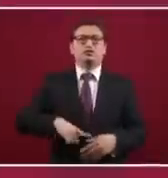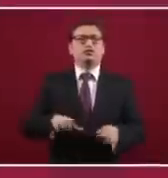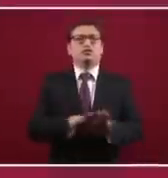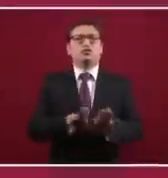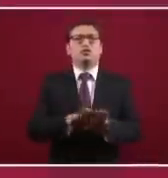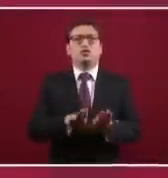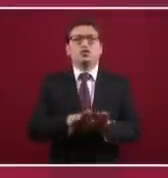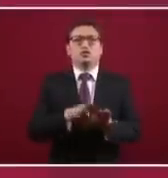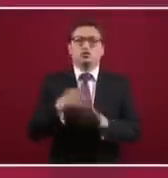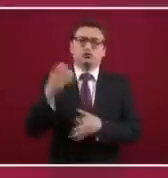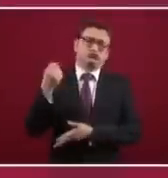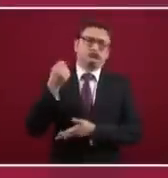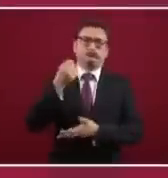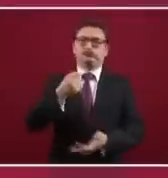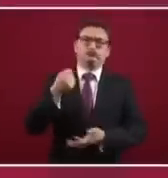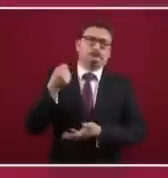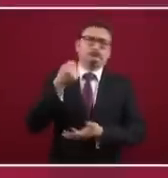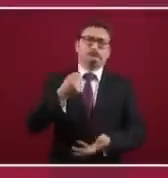mantenido